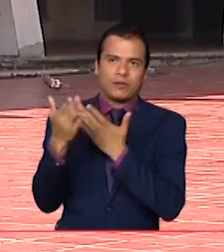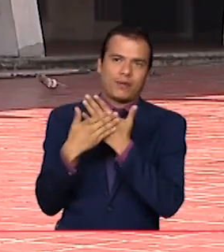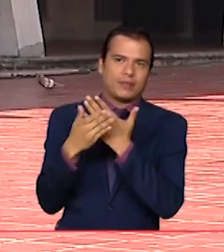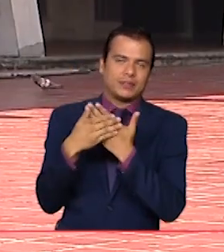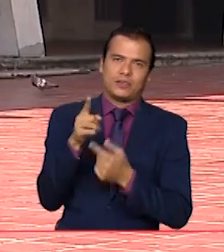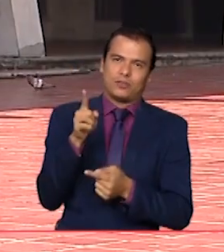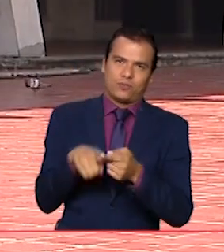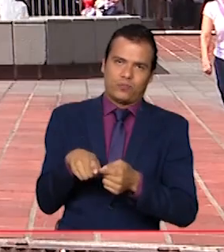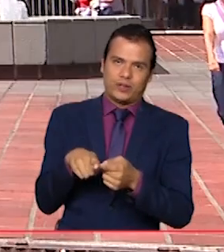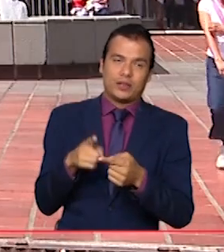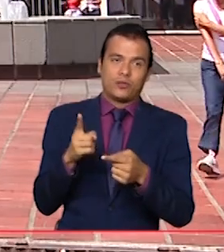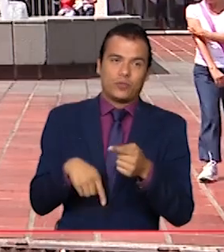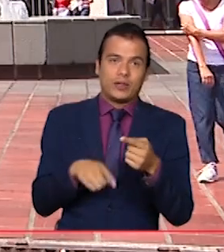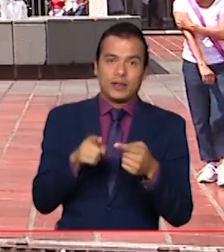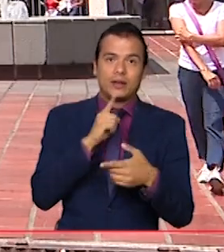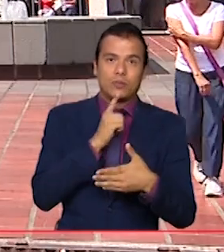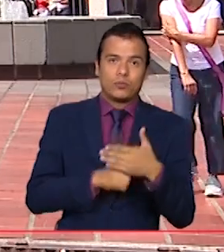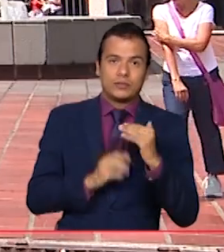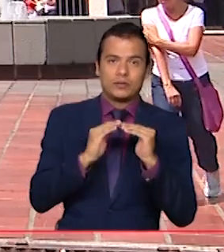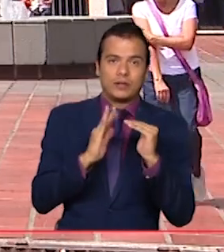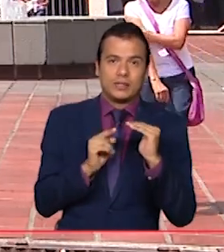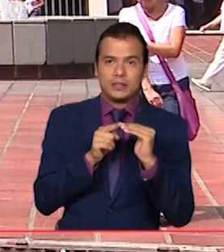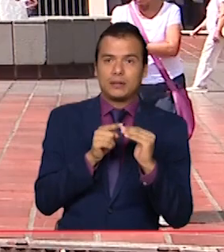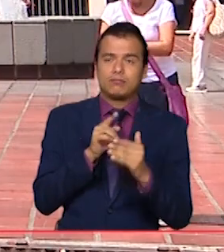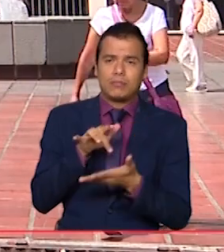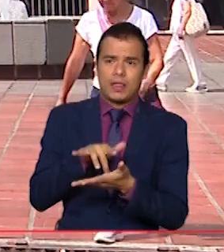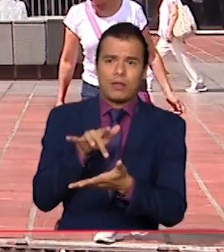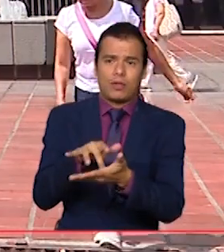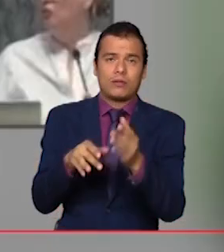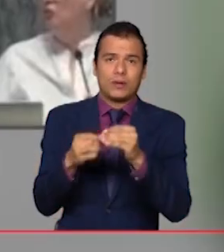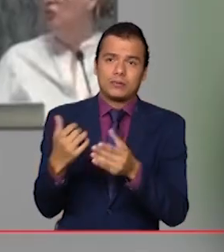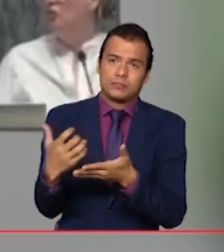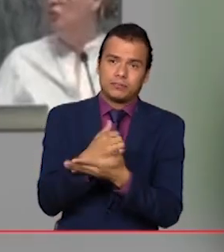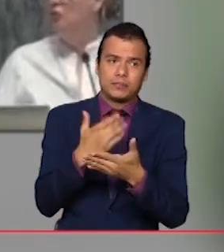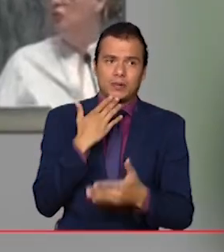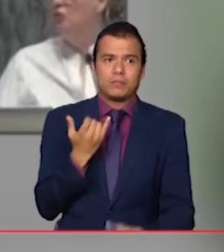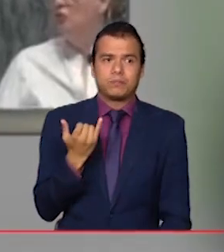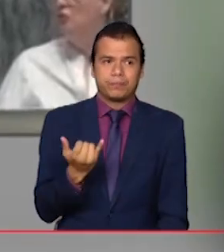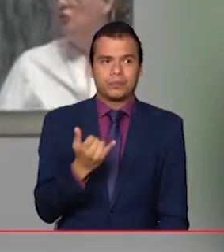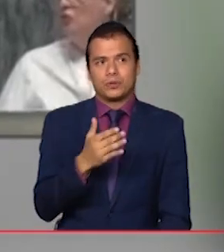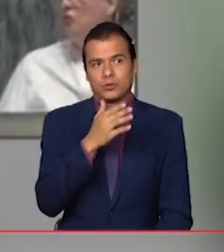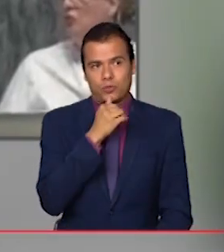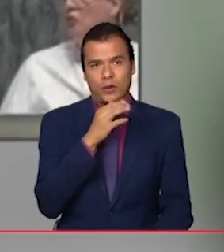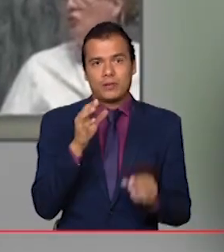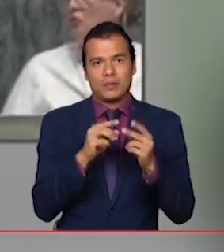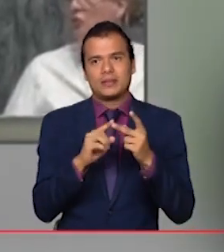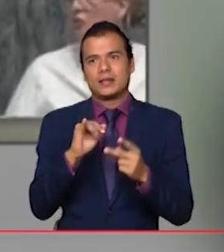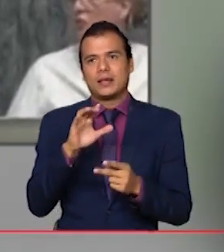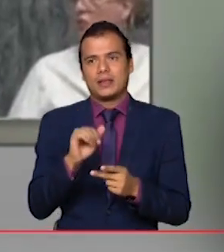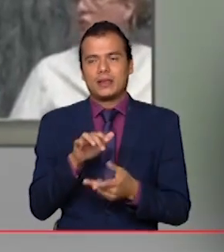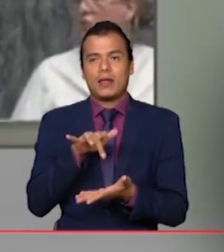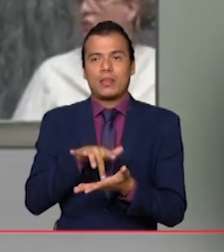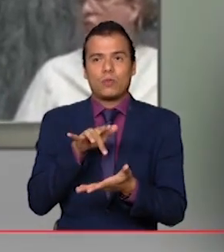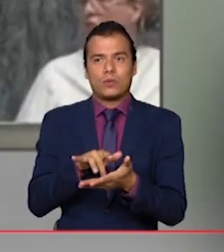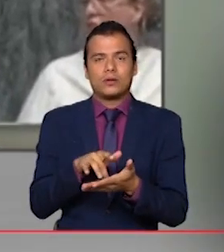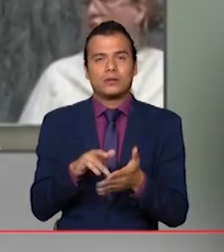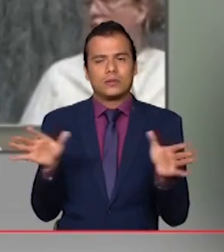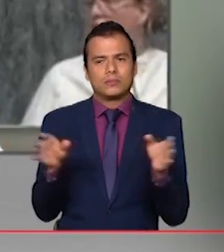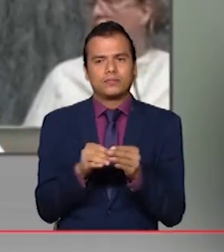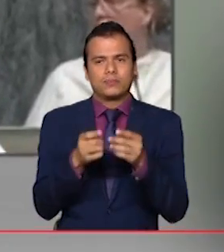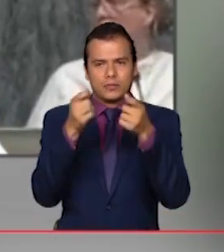predial como principal tributo tiene una alta morosidad y un recaudo deficiente. Este, junto al ICA, tiene una cartera pendiente de